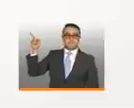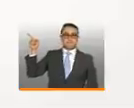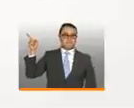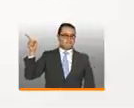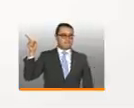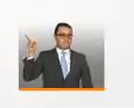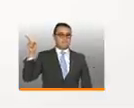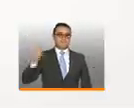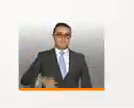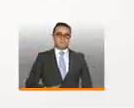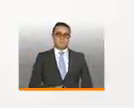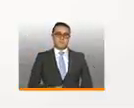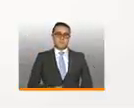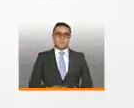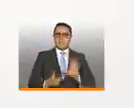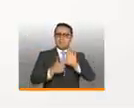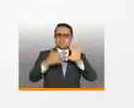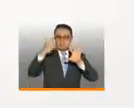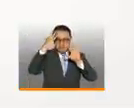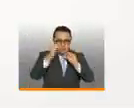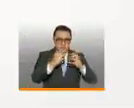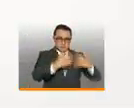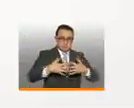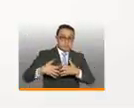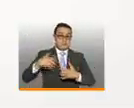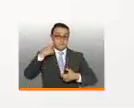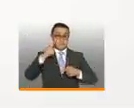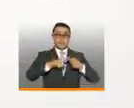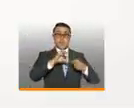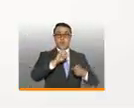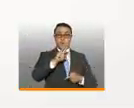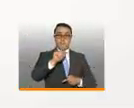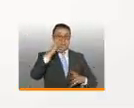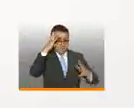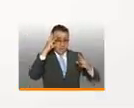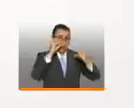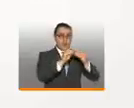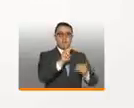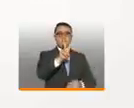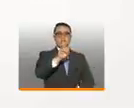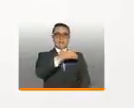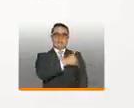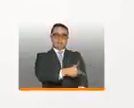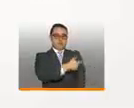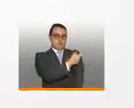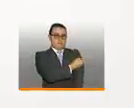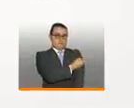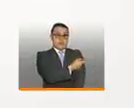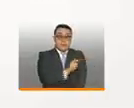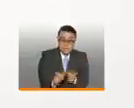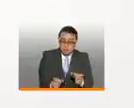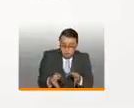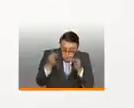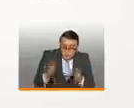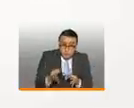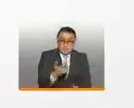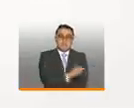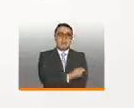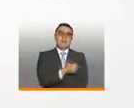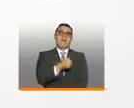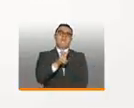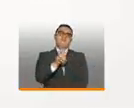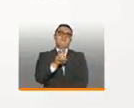este momento los acuerdos. Mecanismo bilateral COVAX, 20 millones de dosis para vacunar 10 millones de personas. Es muy